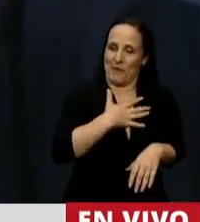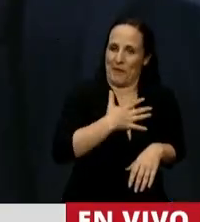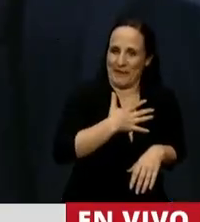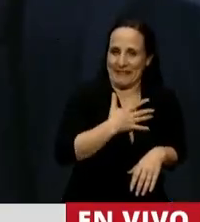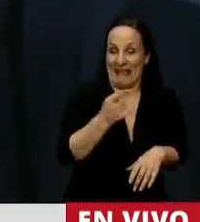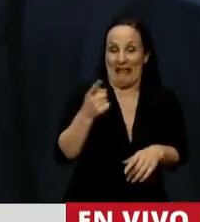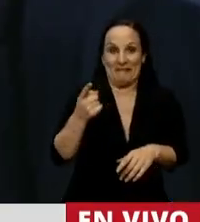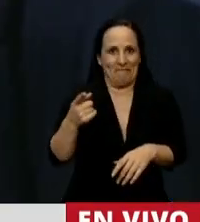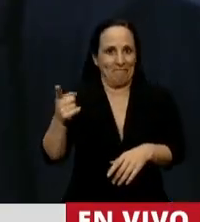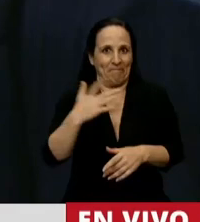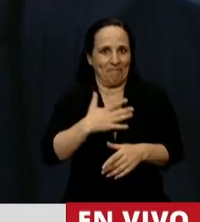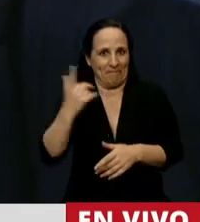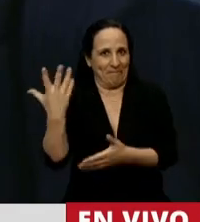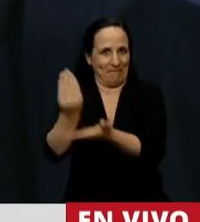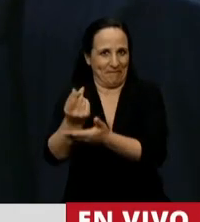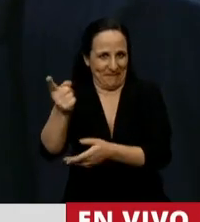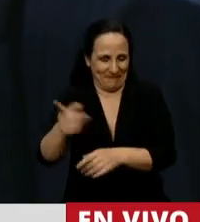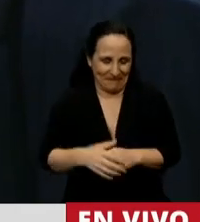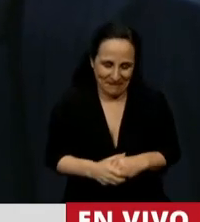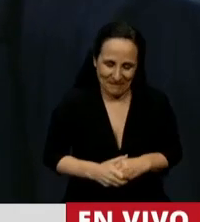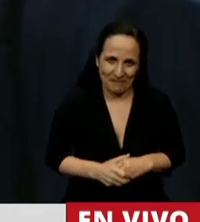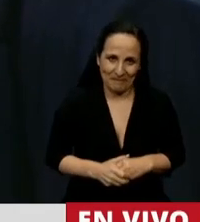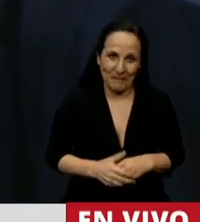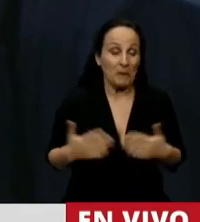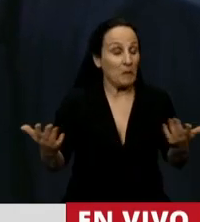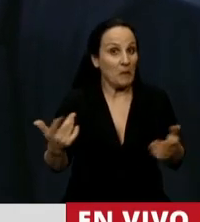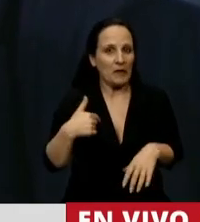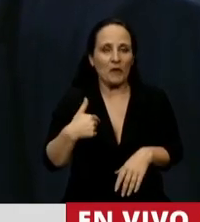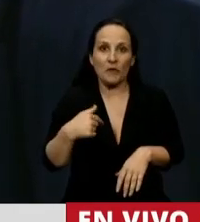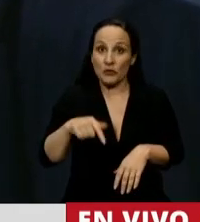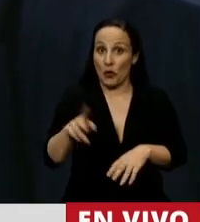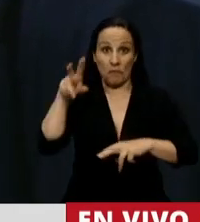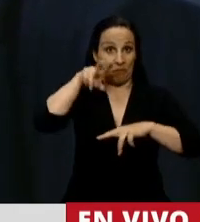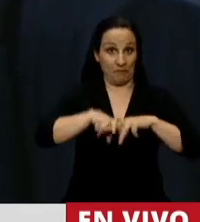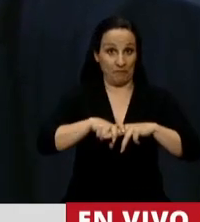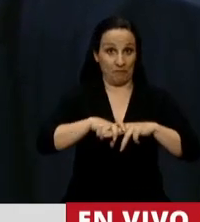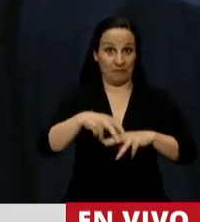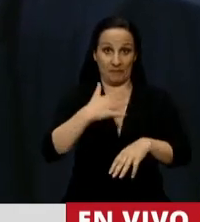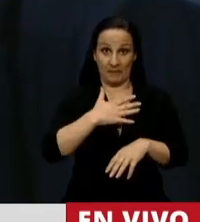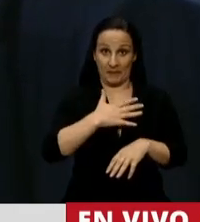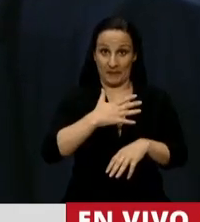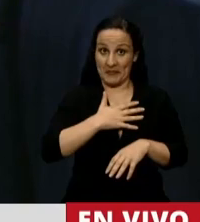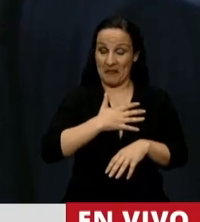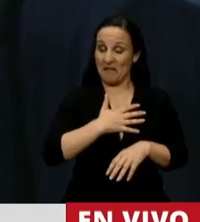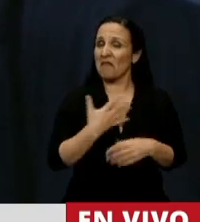gracias, diputada. Señor presidente, yo estoy en este momento sentada en esta banca